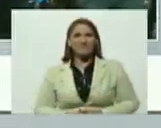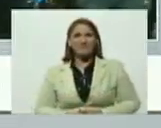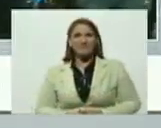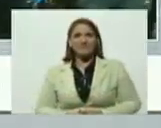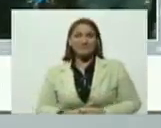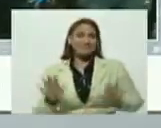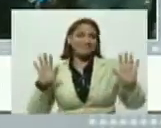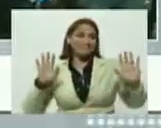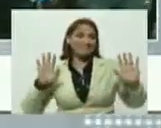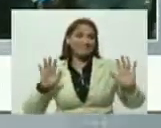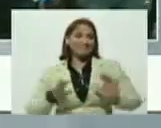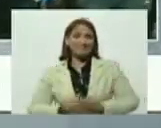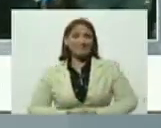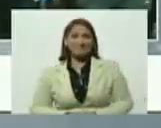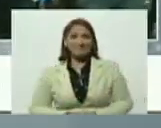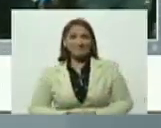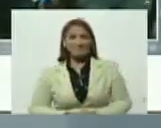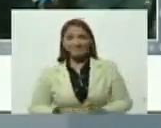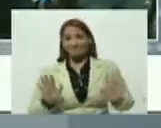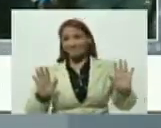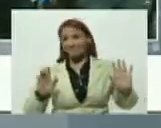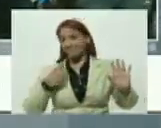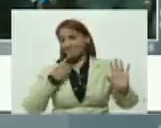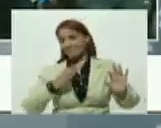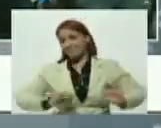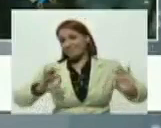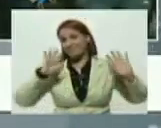Bueno, no se diga más.